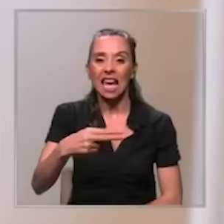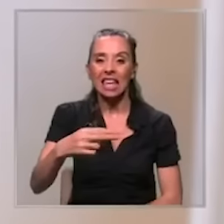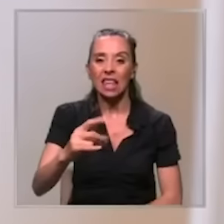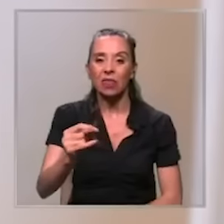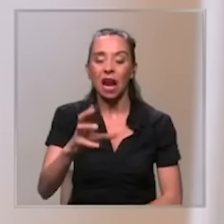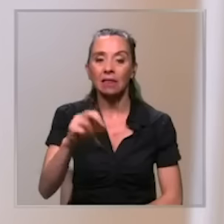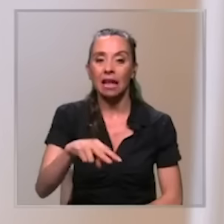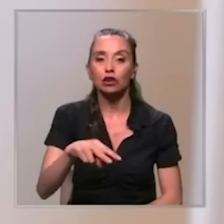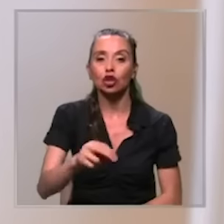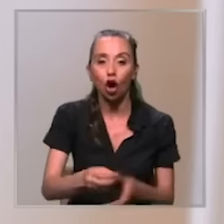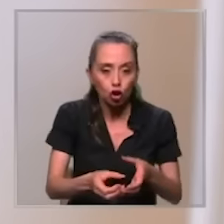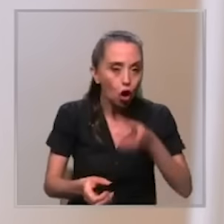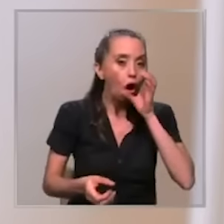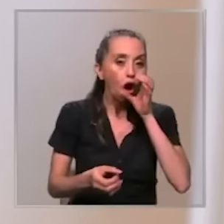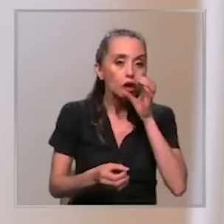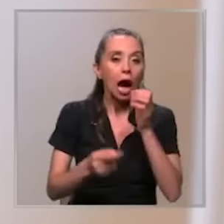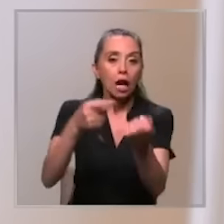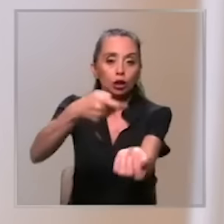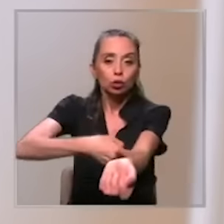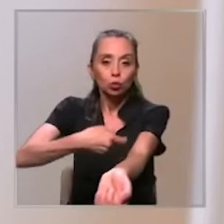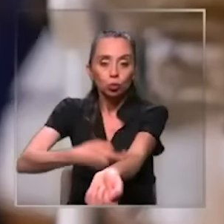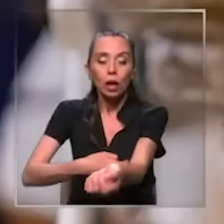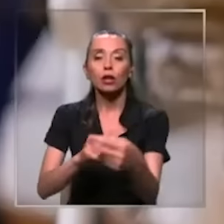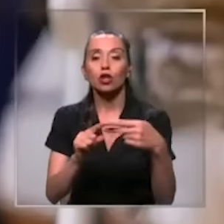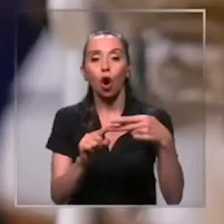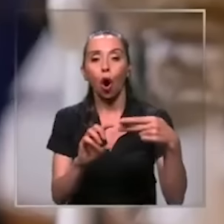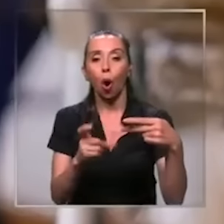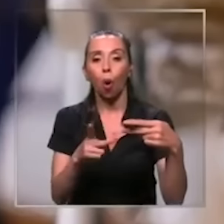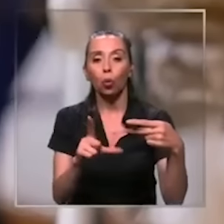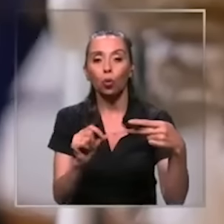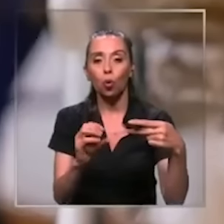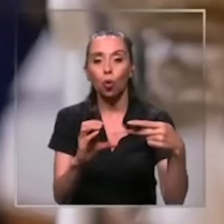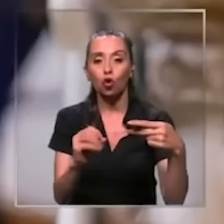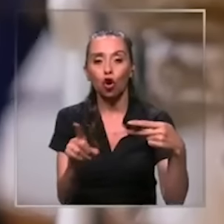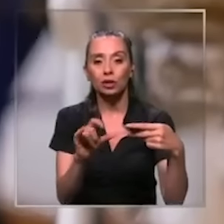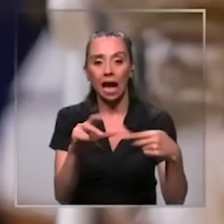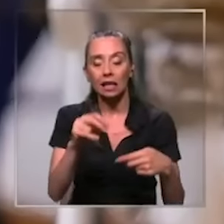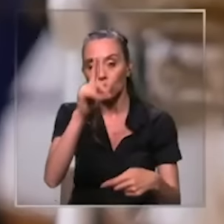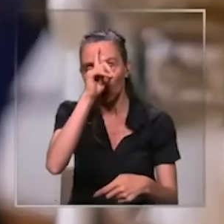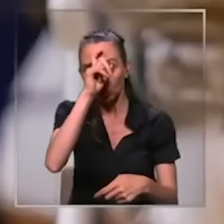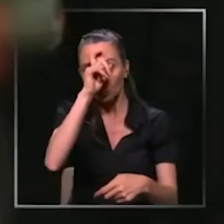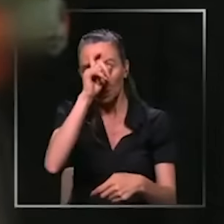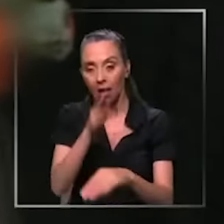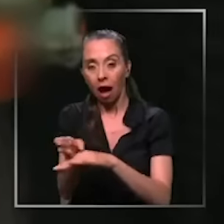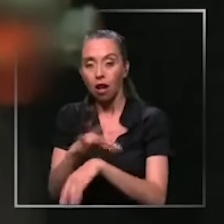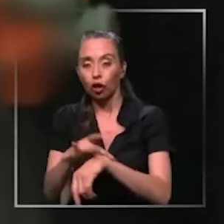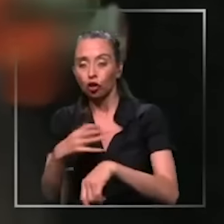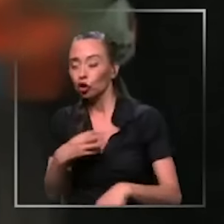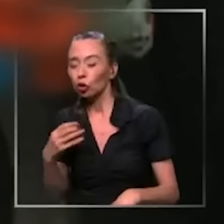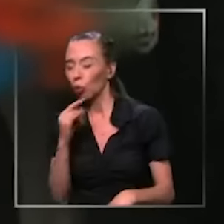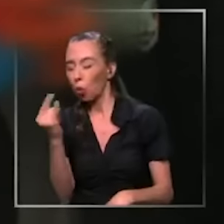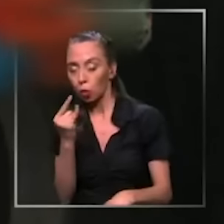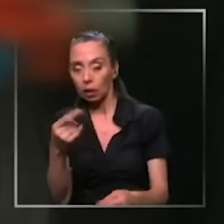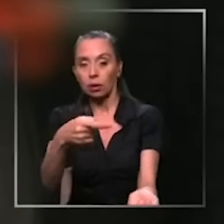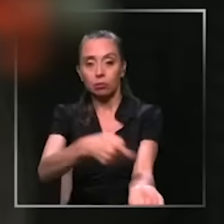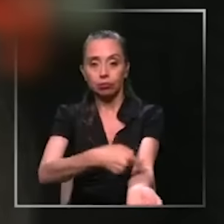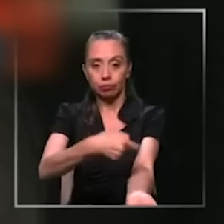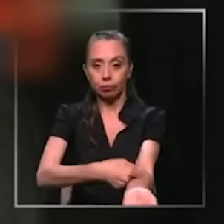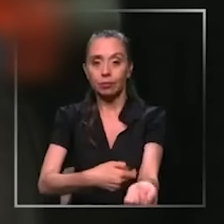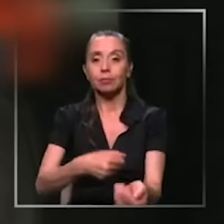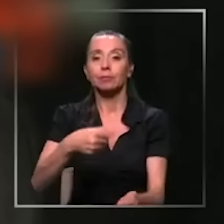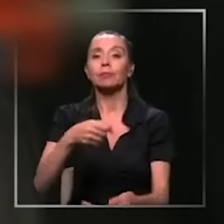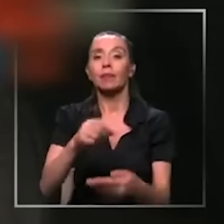¿ya? O las dan o suero glucosalino que lo ponen en los hospitales, en los centros de atención de urgencia. A fines del año